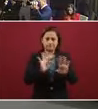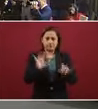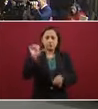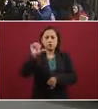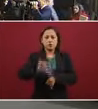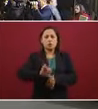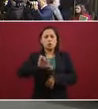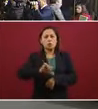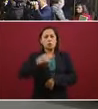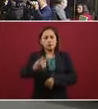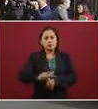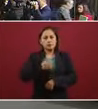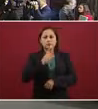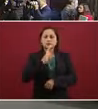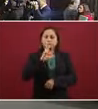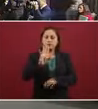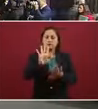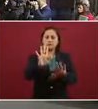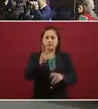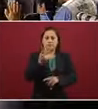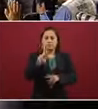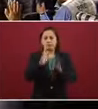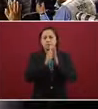Nada más nos ordenamos.